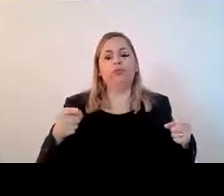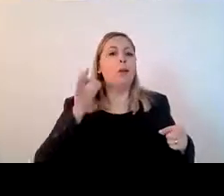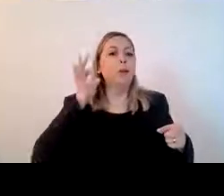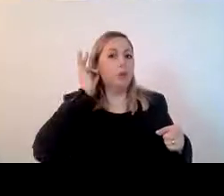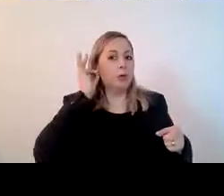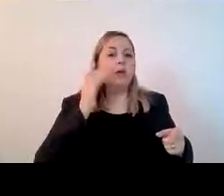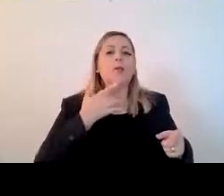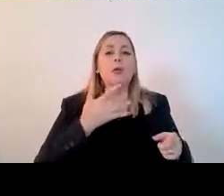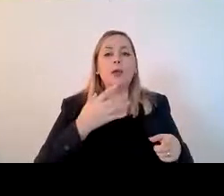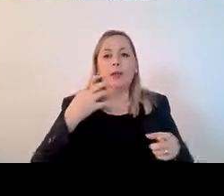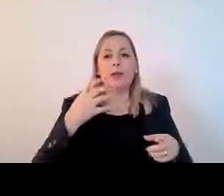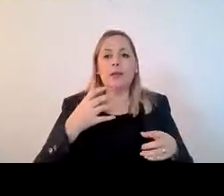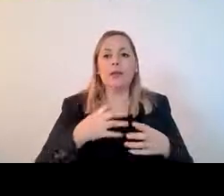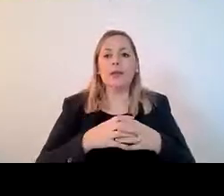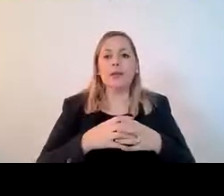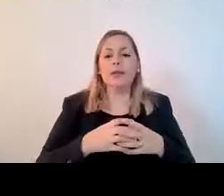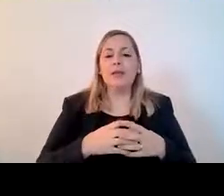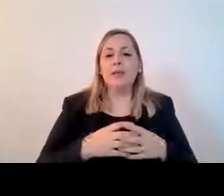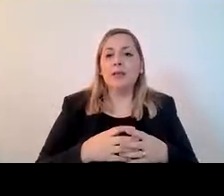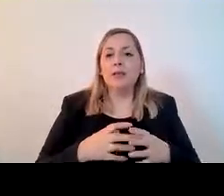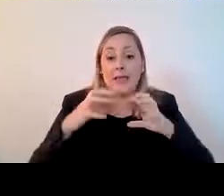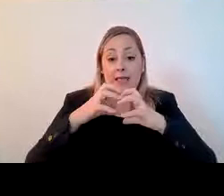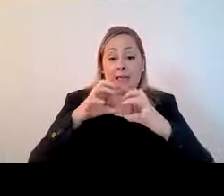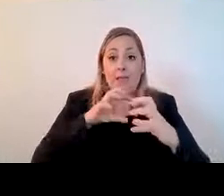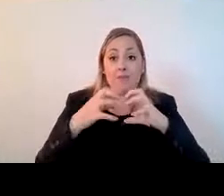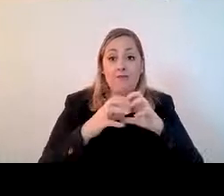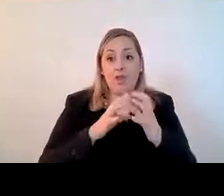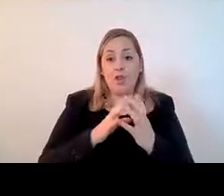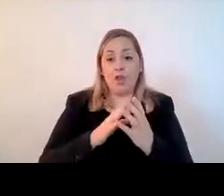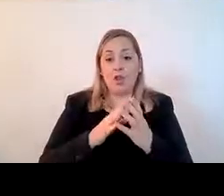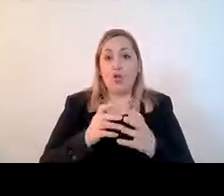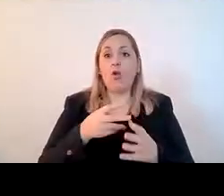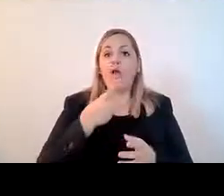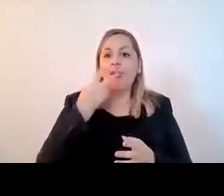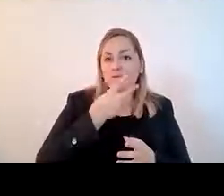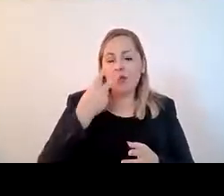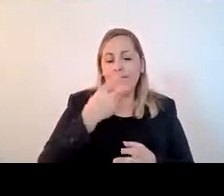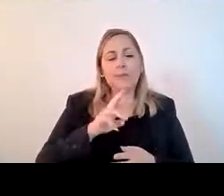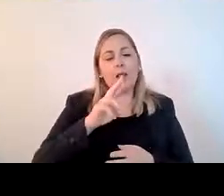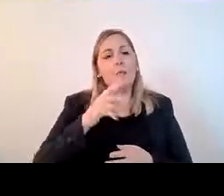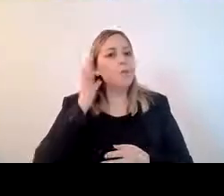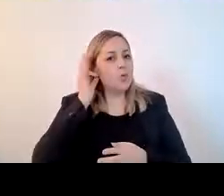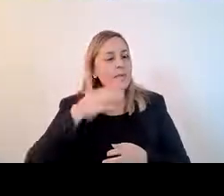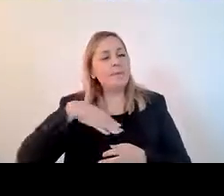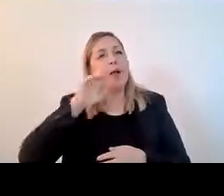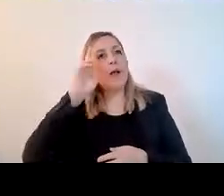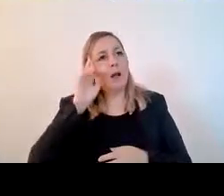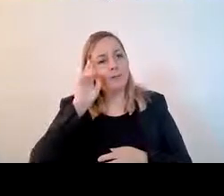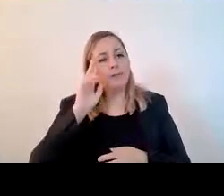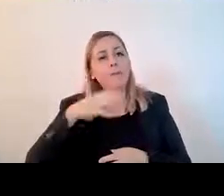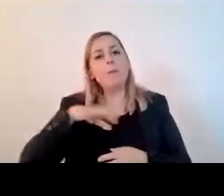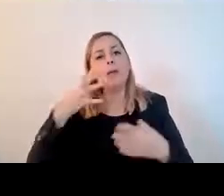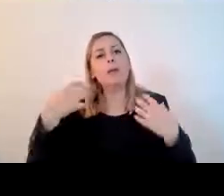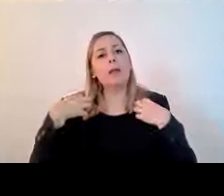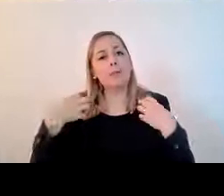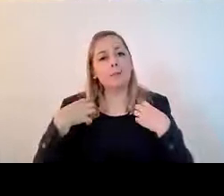el hemisferio verbal dominante que tendrían, pero eran más reflexivas, eran más responsables ante